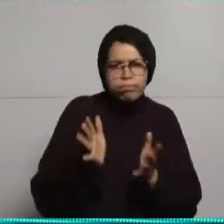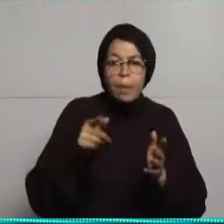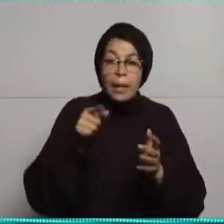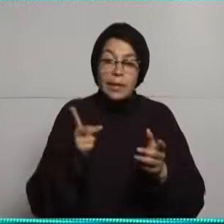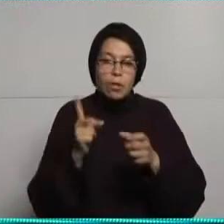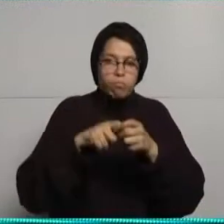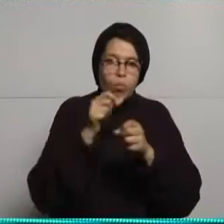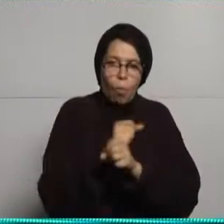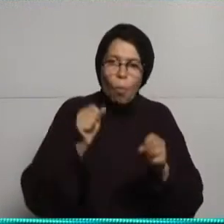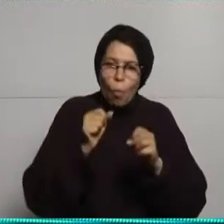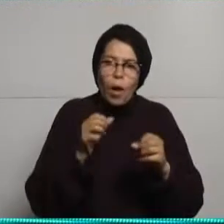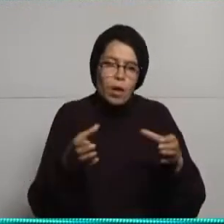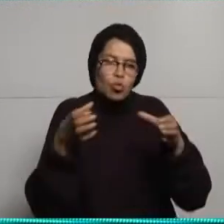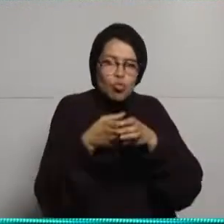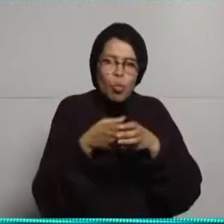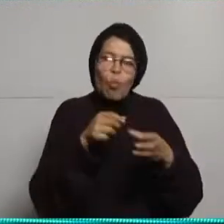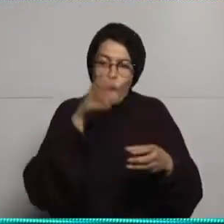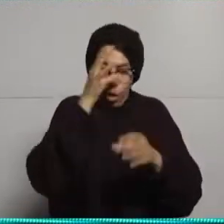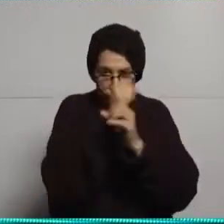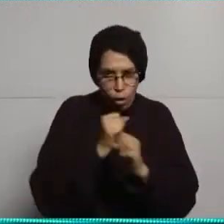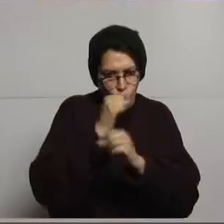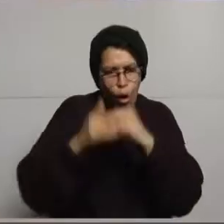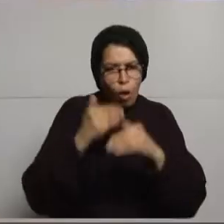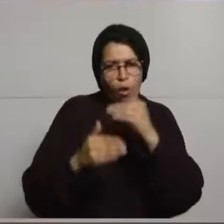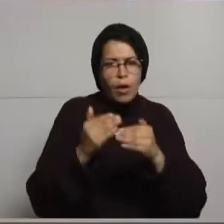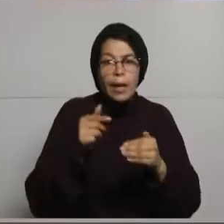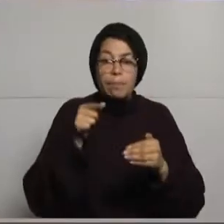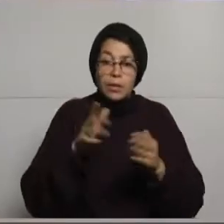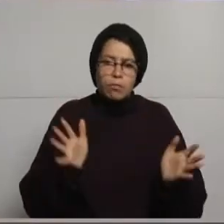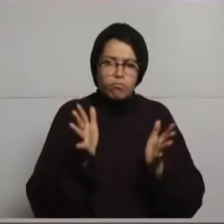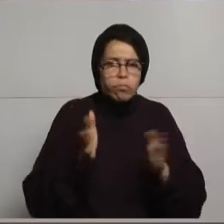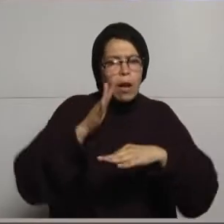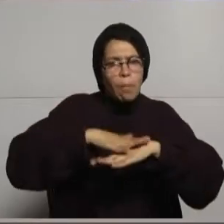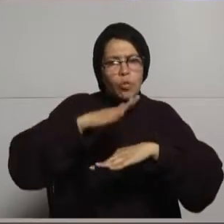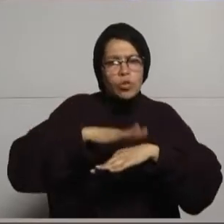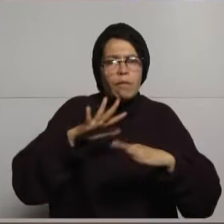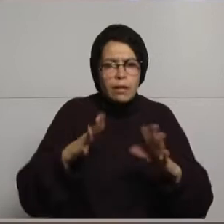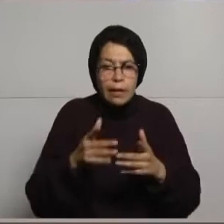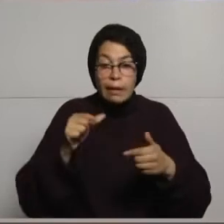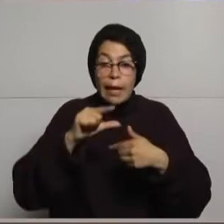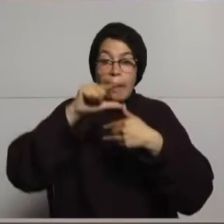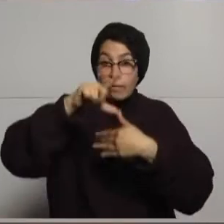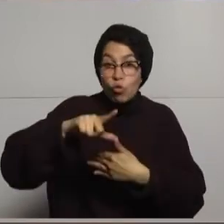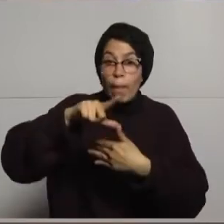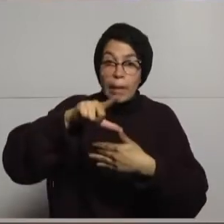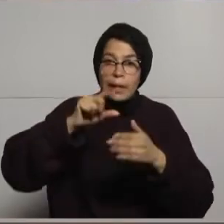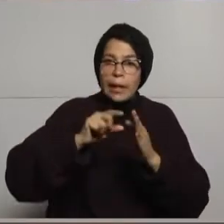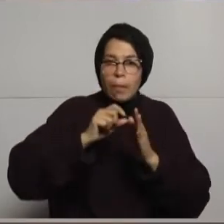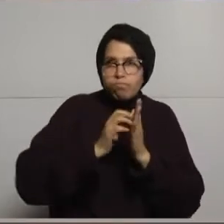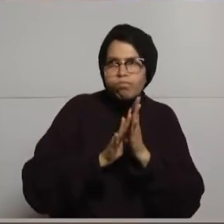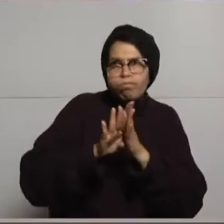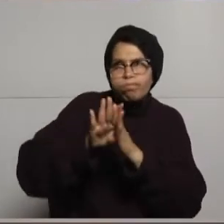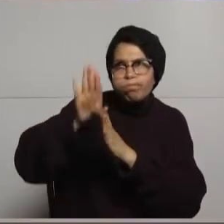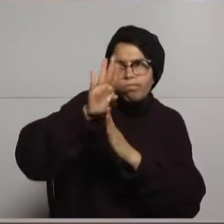tecnología. Es una de las responsables de los indicadores de frenar la curva en los países de Latinoamérica y coordinadora de tecnología